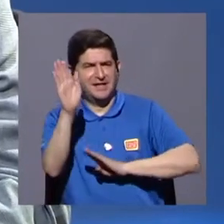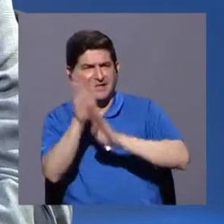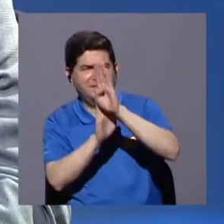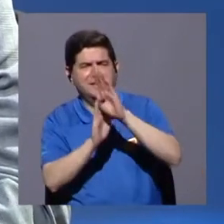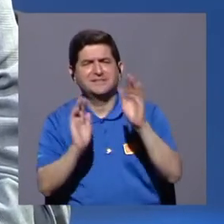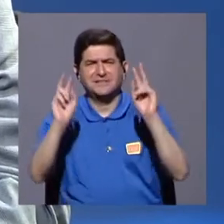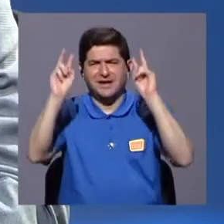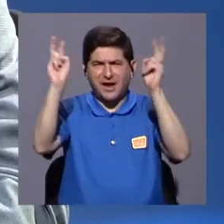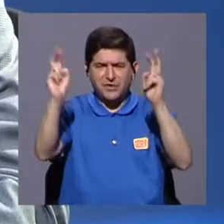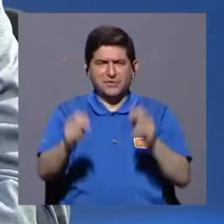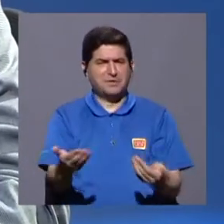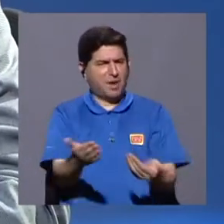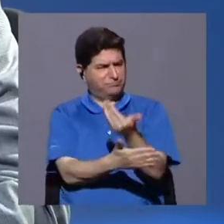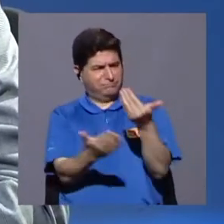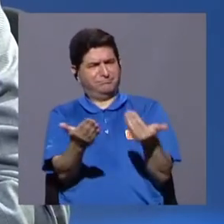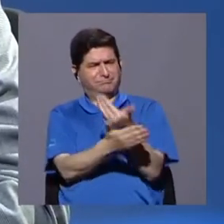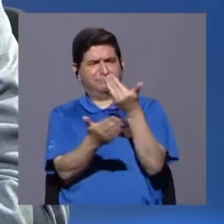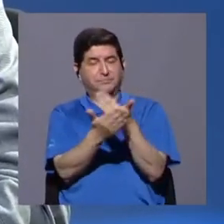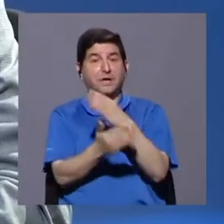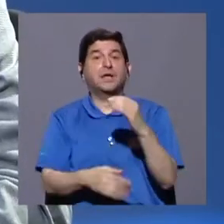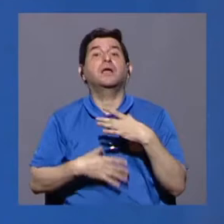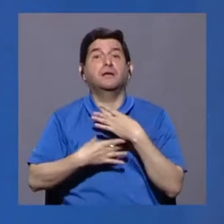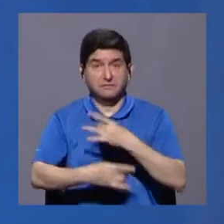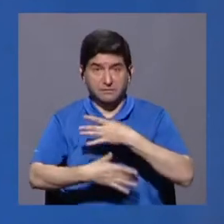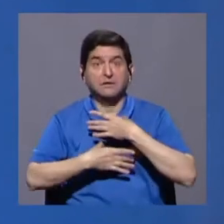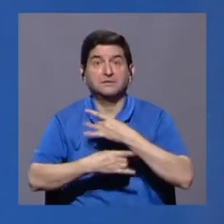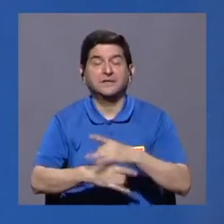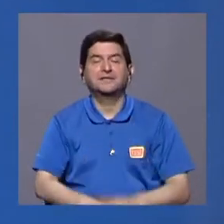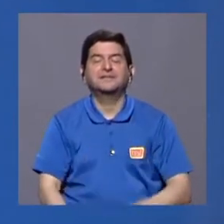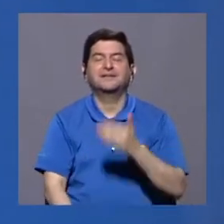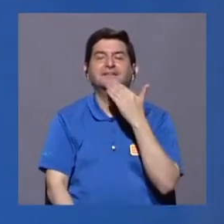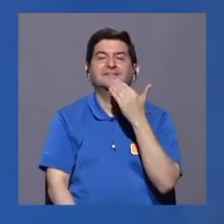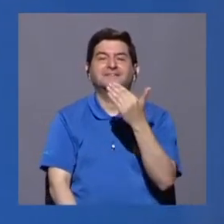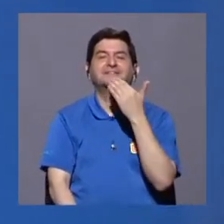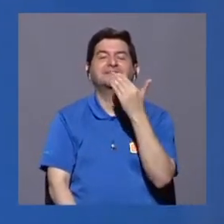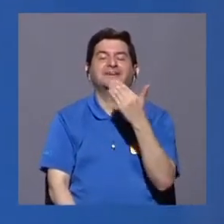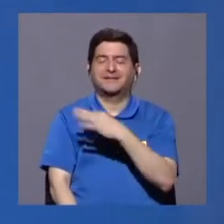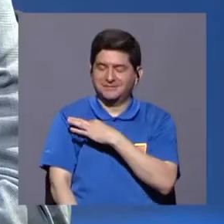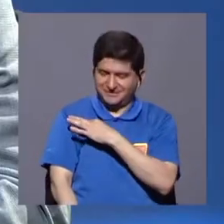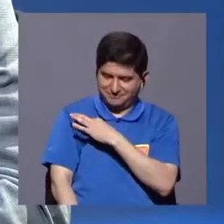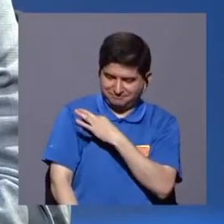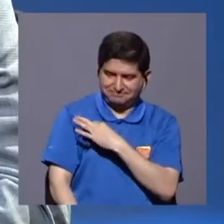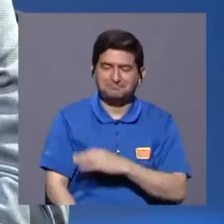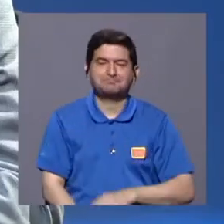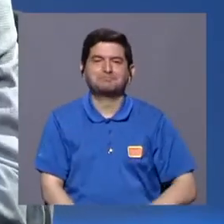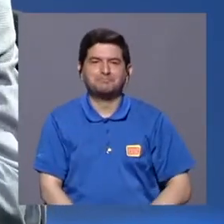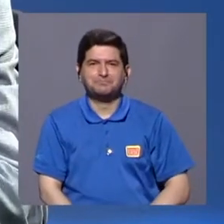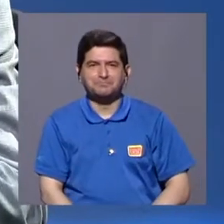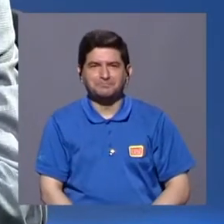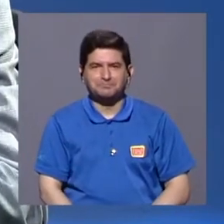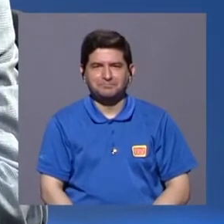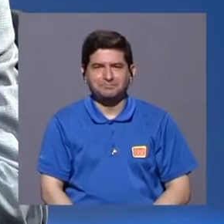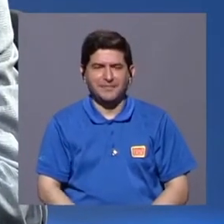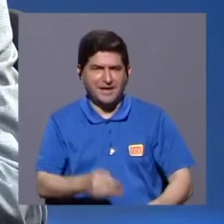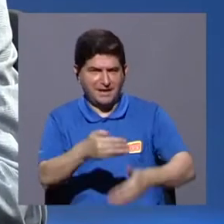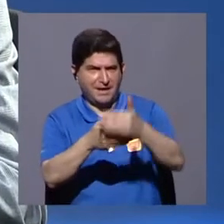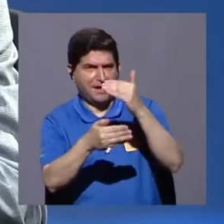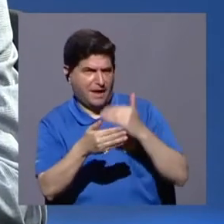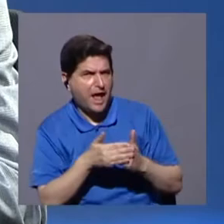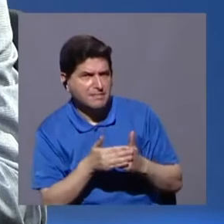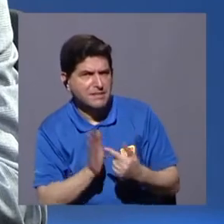muy reciente y muy interesante muchas gracias por la invitación votantes antes de